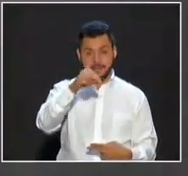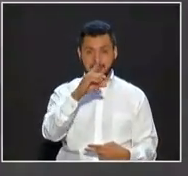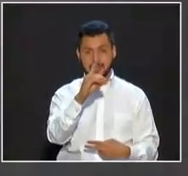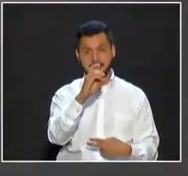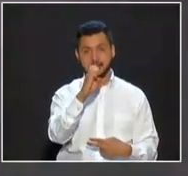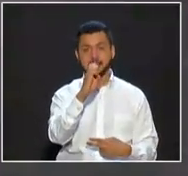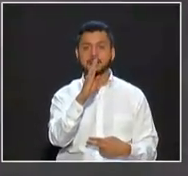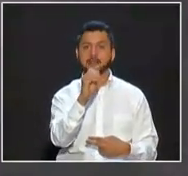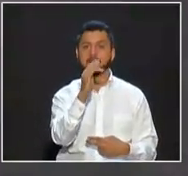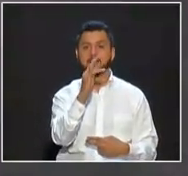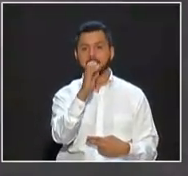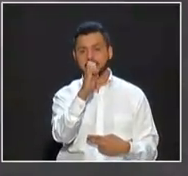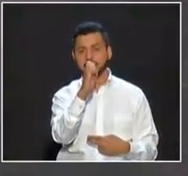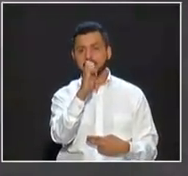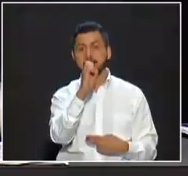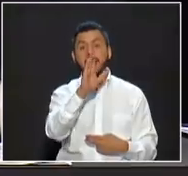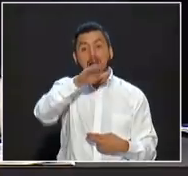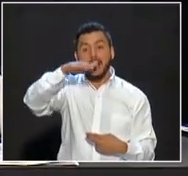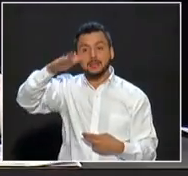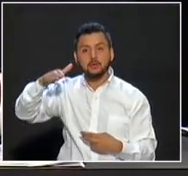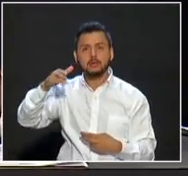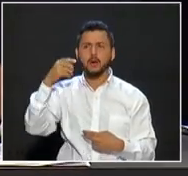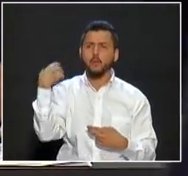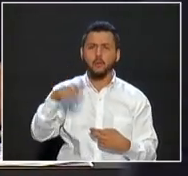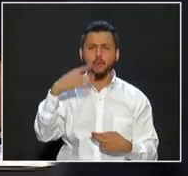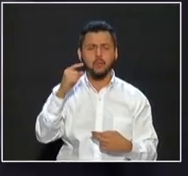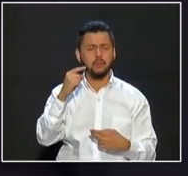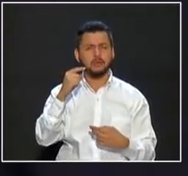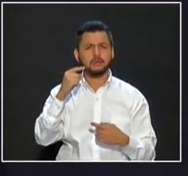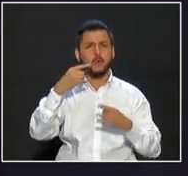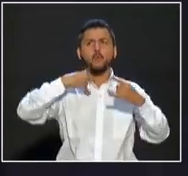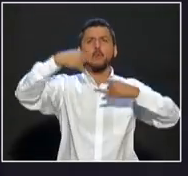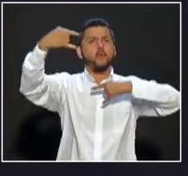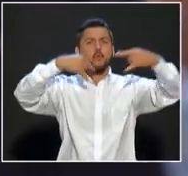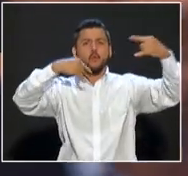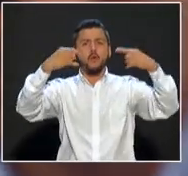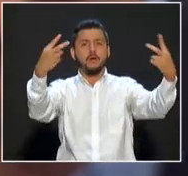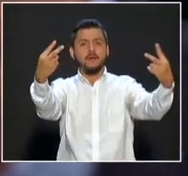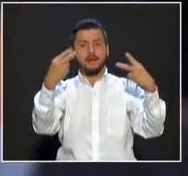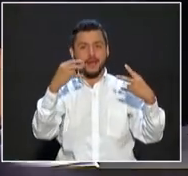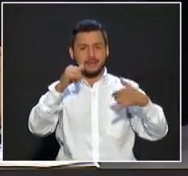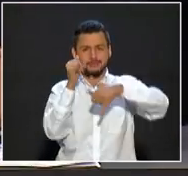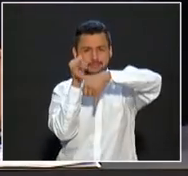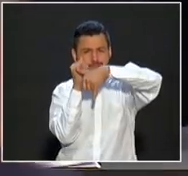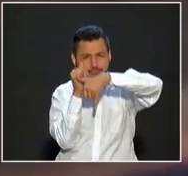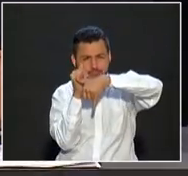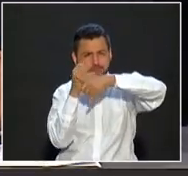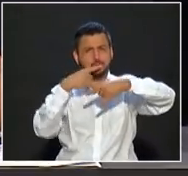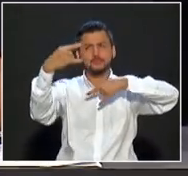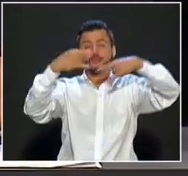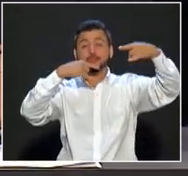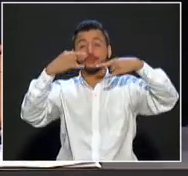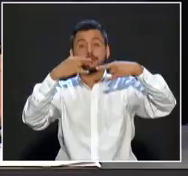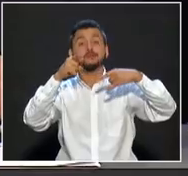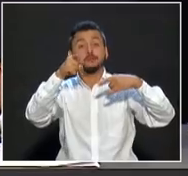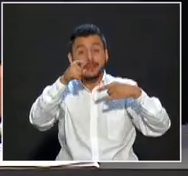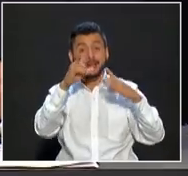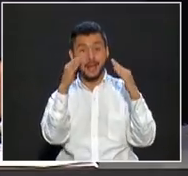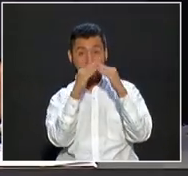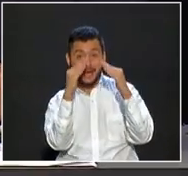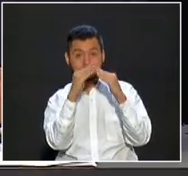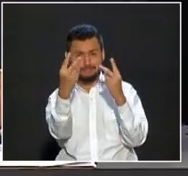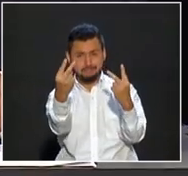ustedes sígannos por favor a través de nuestras redes sociales y a través de nuestras páginas web www el colombiano.com punto com y www de